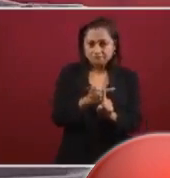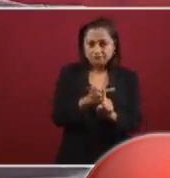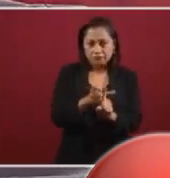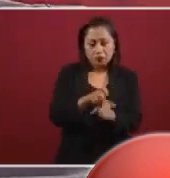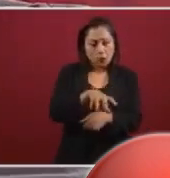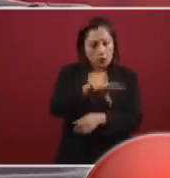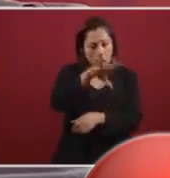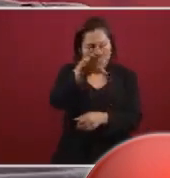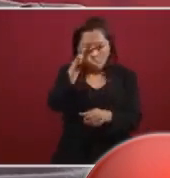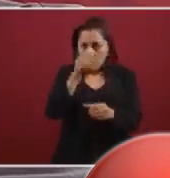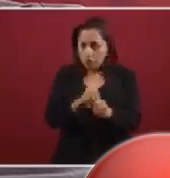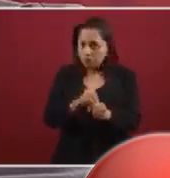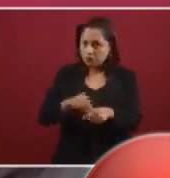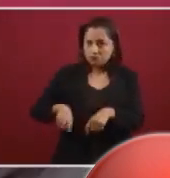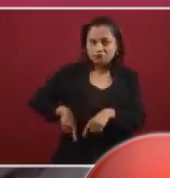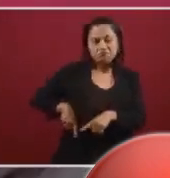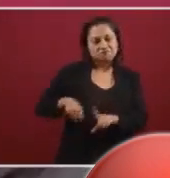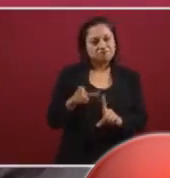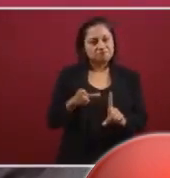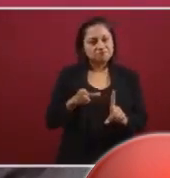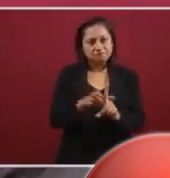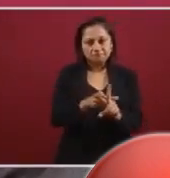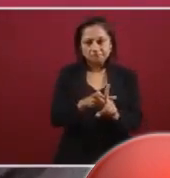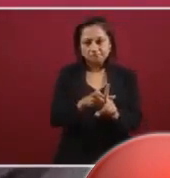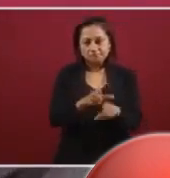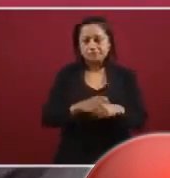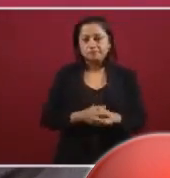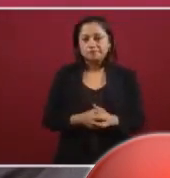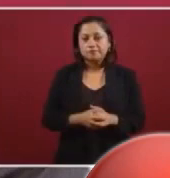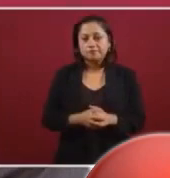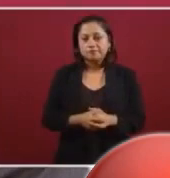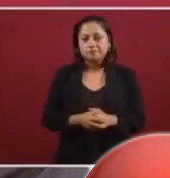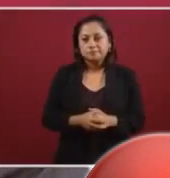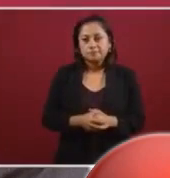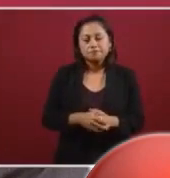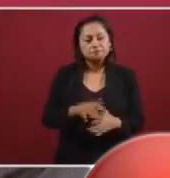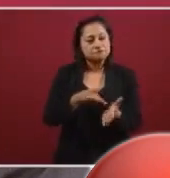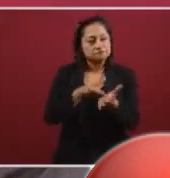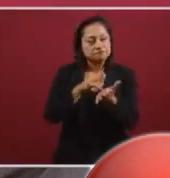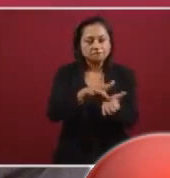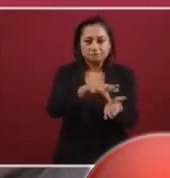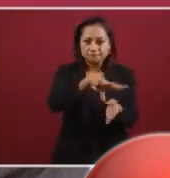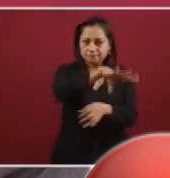toda la protección del Estado, todo el apoyo